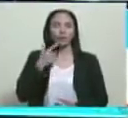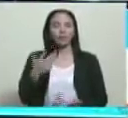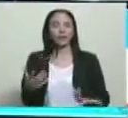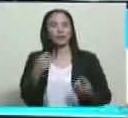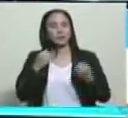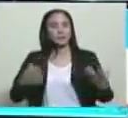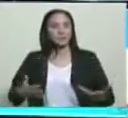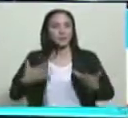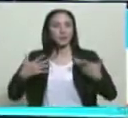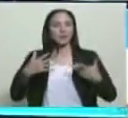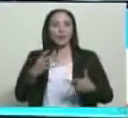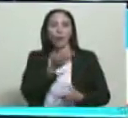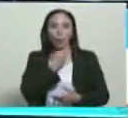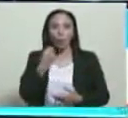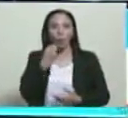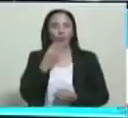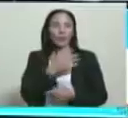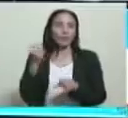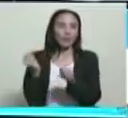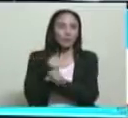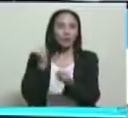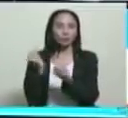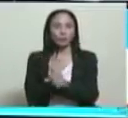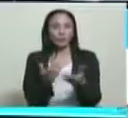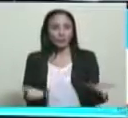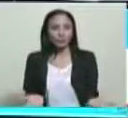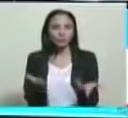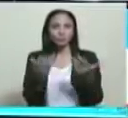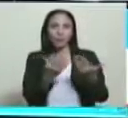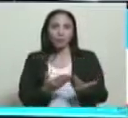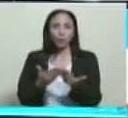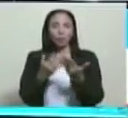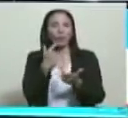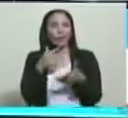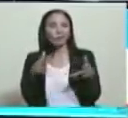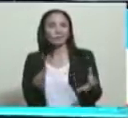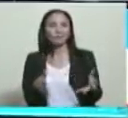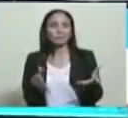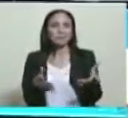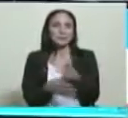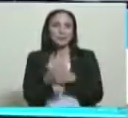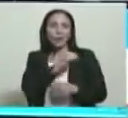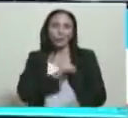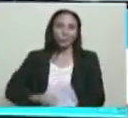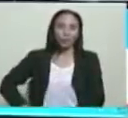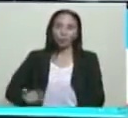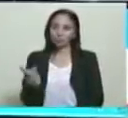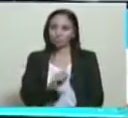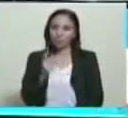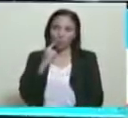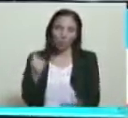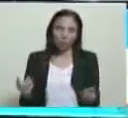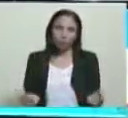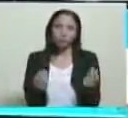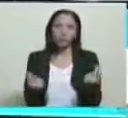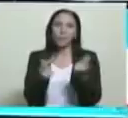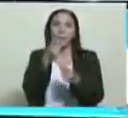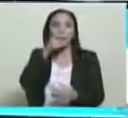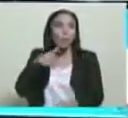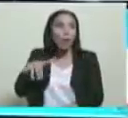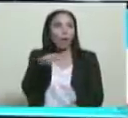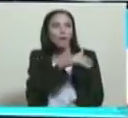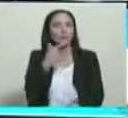de a pie, la juventud laboriosa, estudiosa. No sea una élite, sino que sea el pueblo de verdad. La